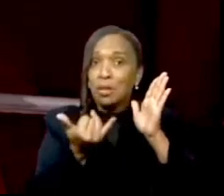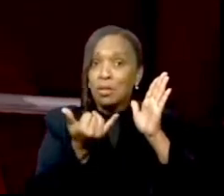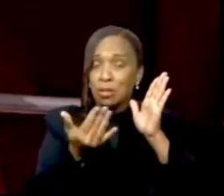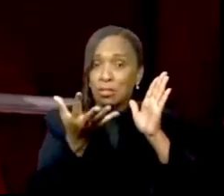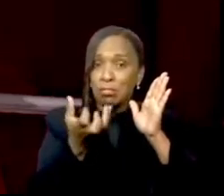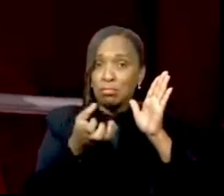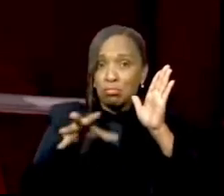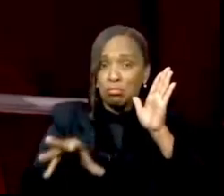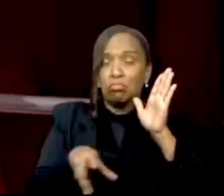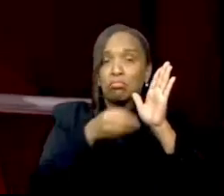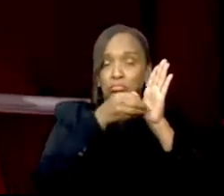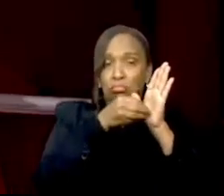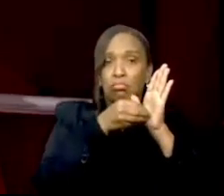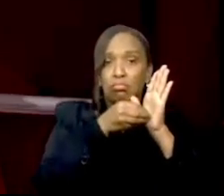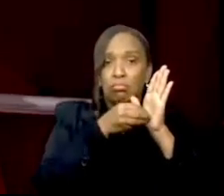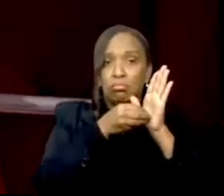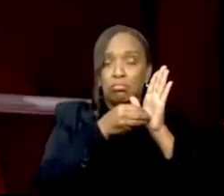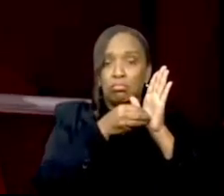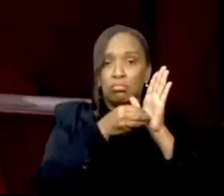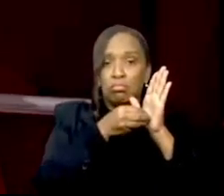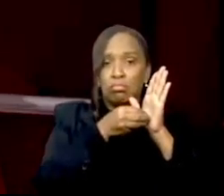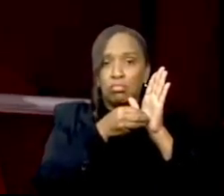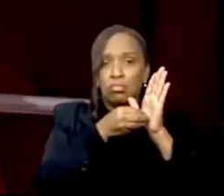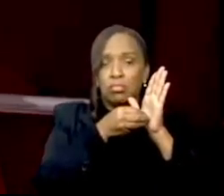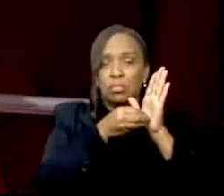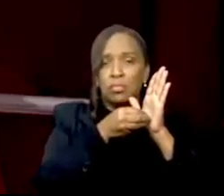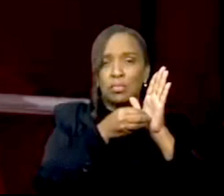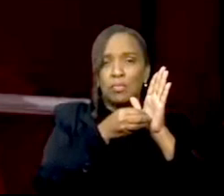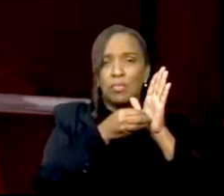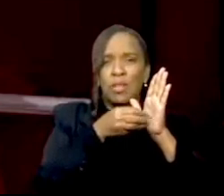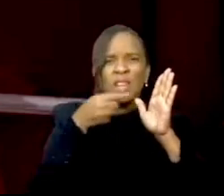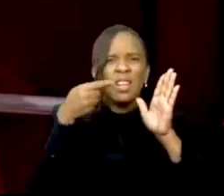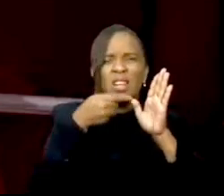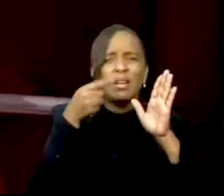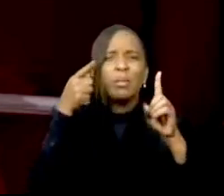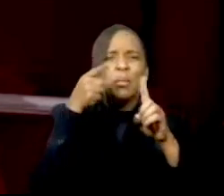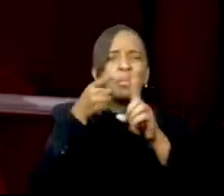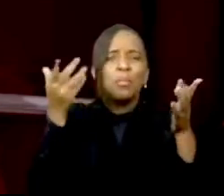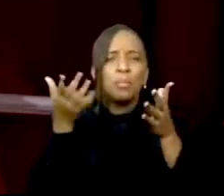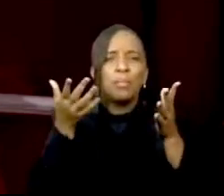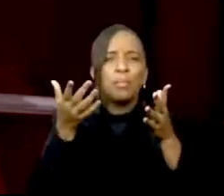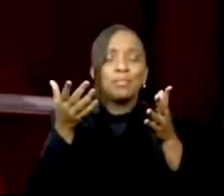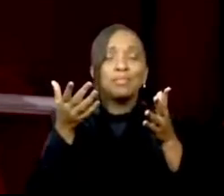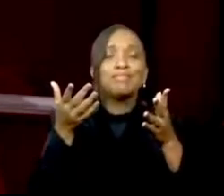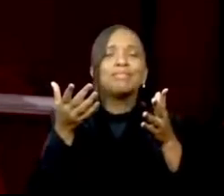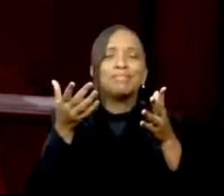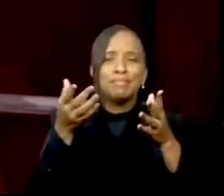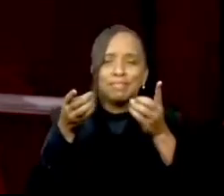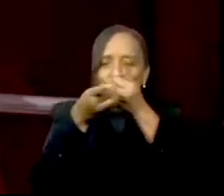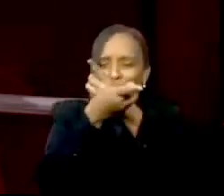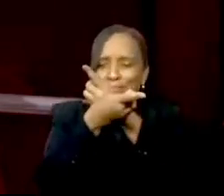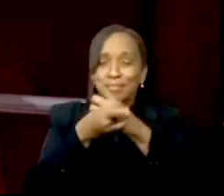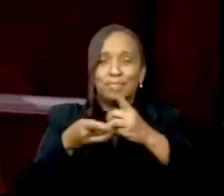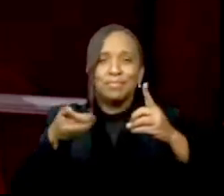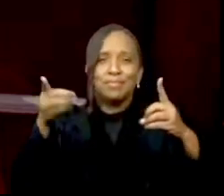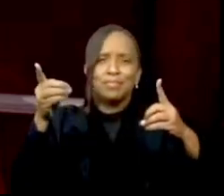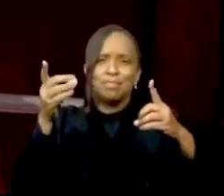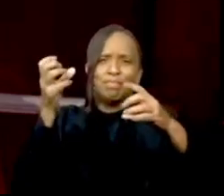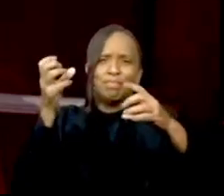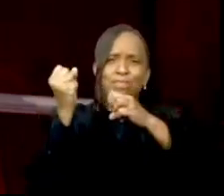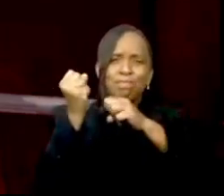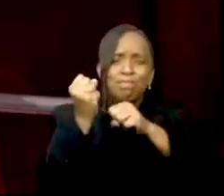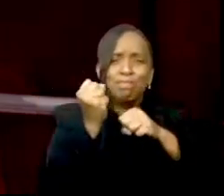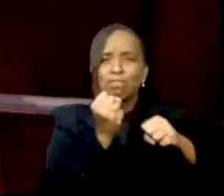Constitución fortalece nuestra democracia y pienso que los que